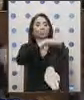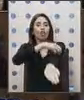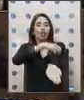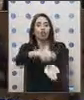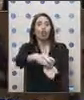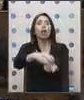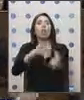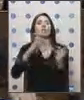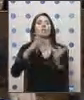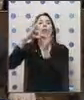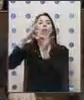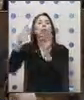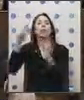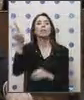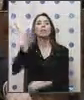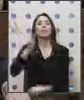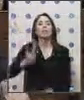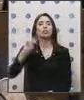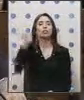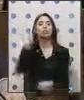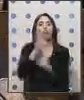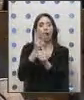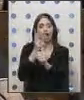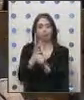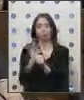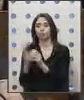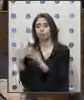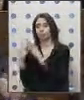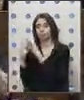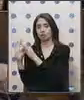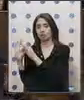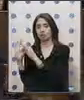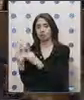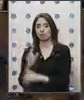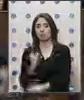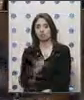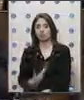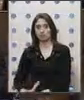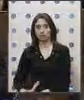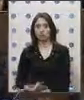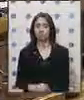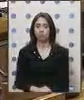Servicio Nacional del Adulto Mayor. He dicho, señor presidente.